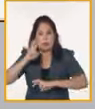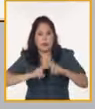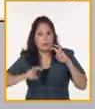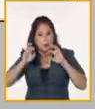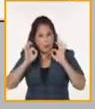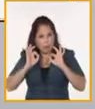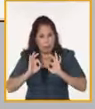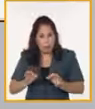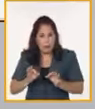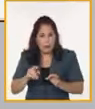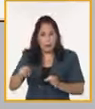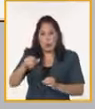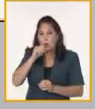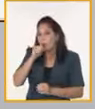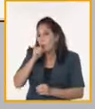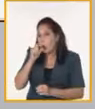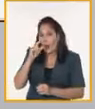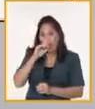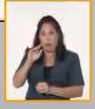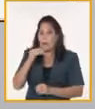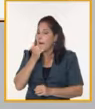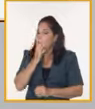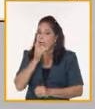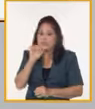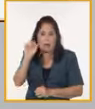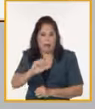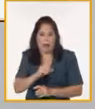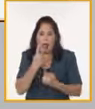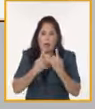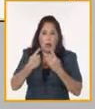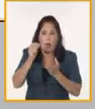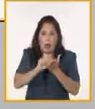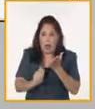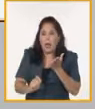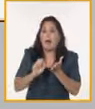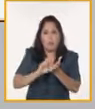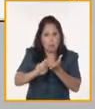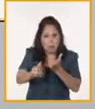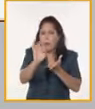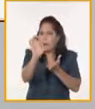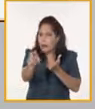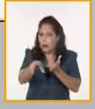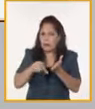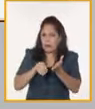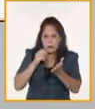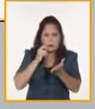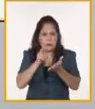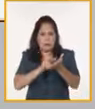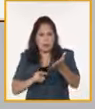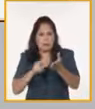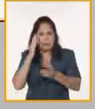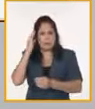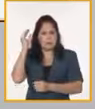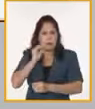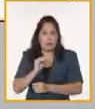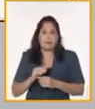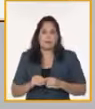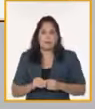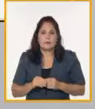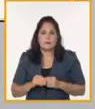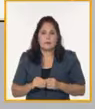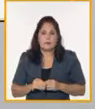sobre lo que lo que está normado durante su implementación pero observar también los los movimientos hacia un lado hacia